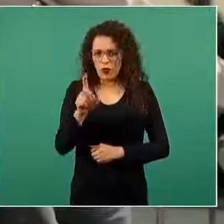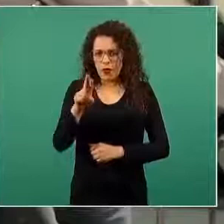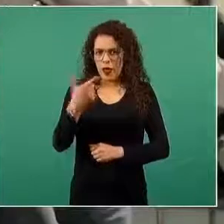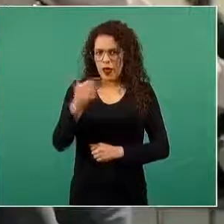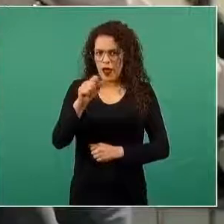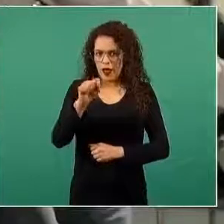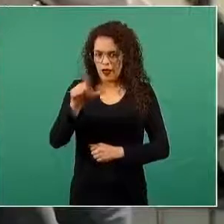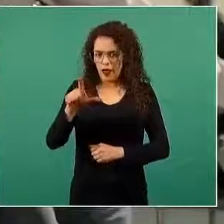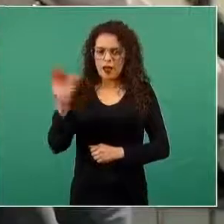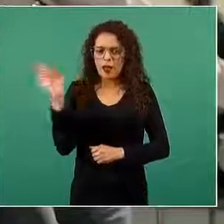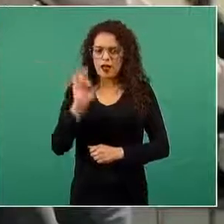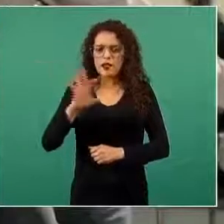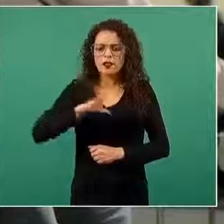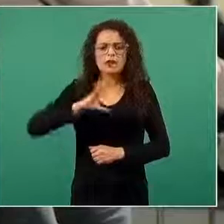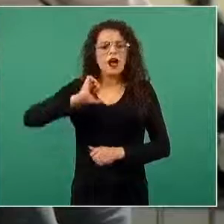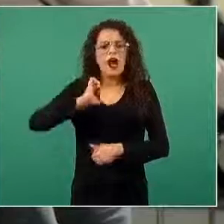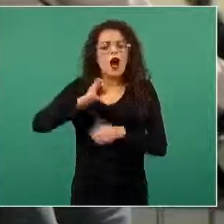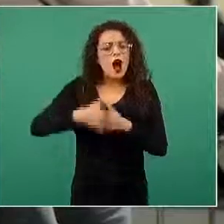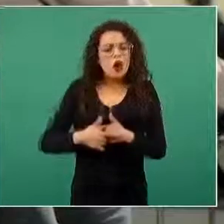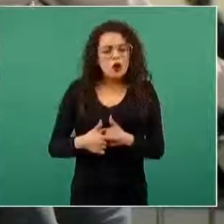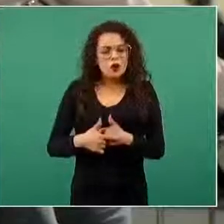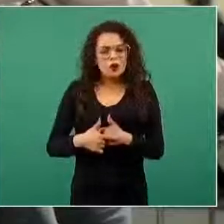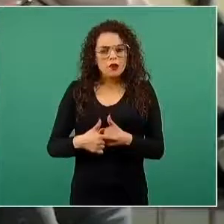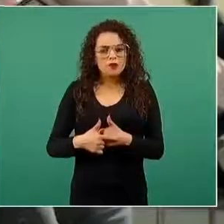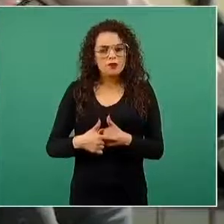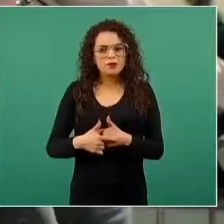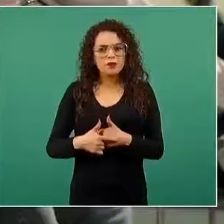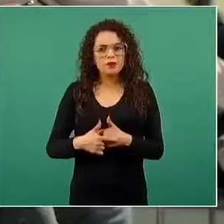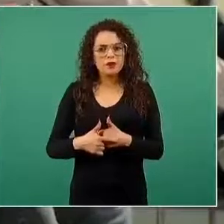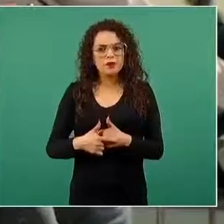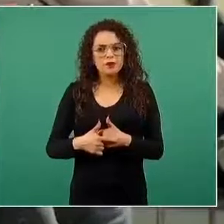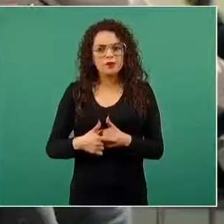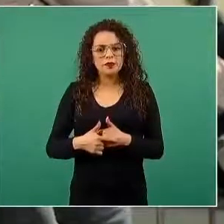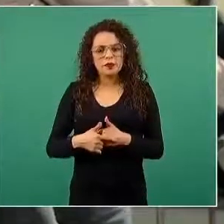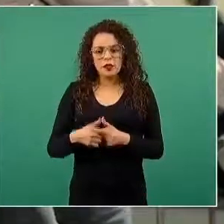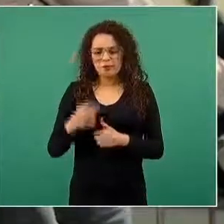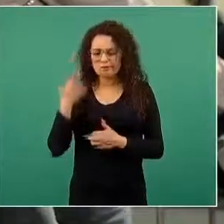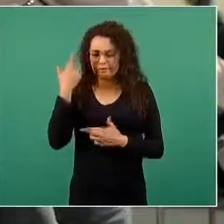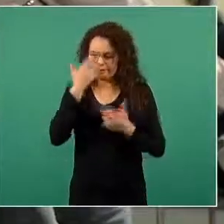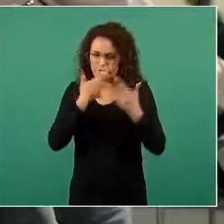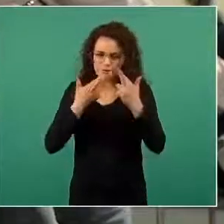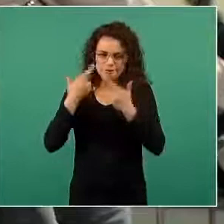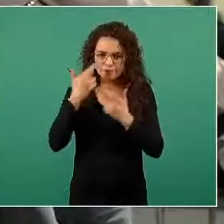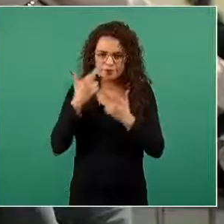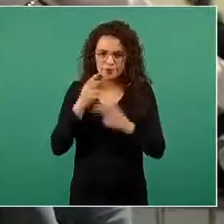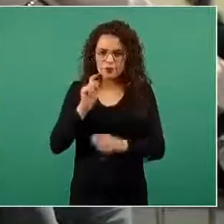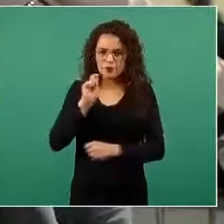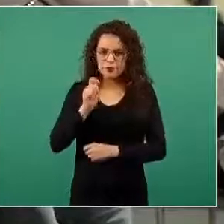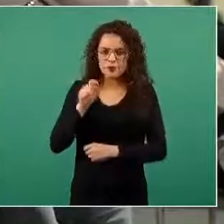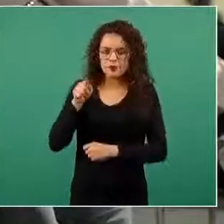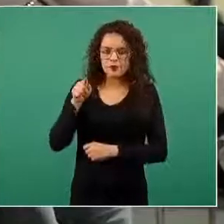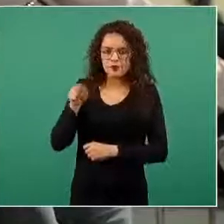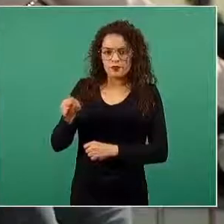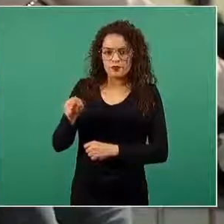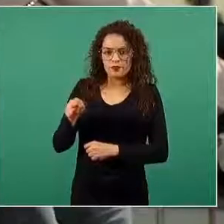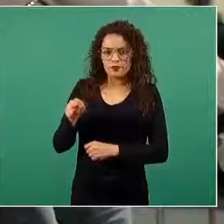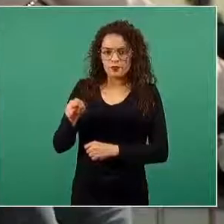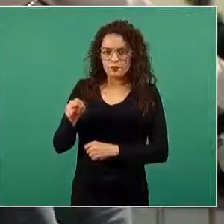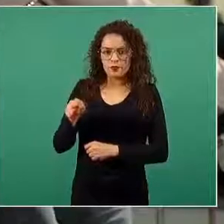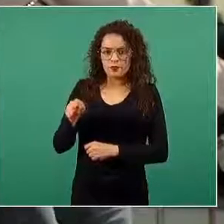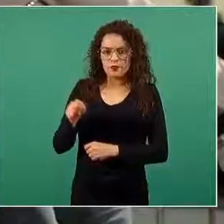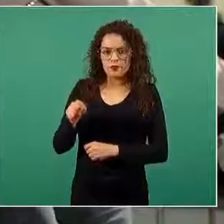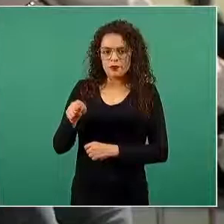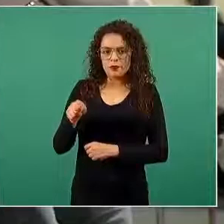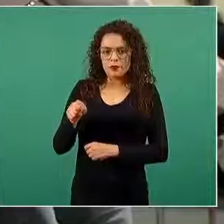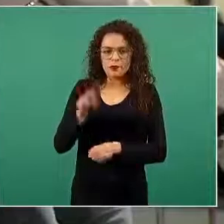hay algún análisis de parte de la Comisión Nacional de Farmacovigilancia con respecto a